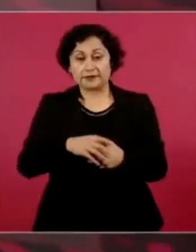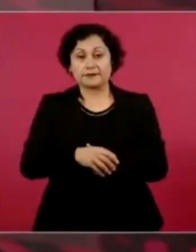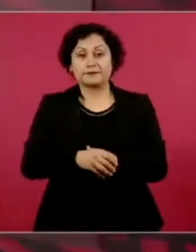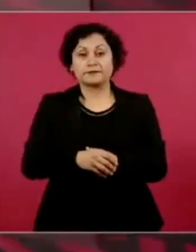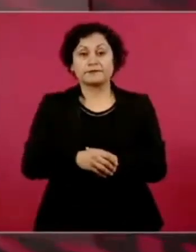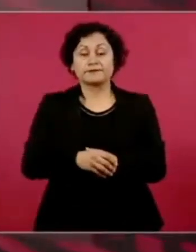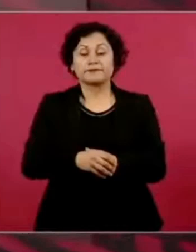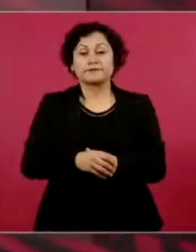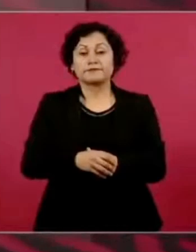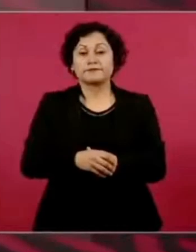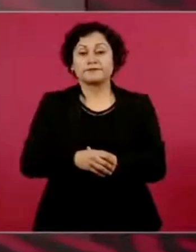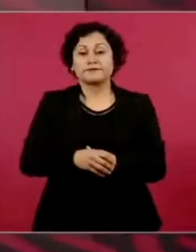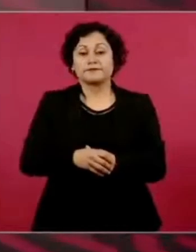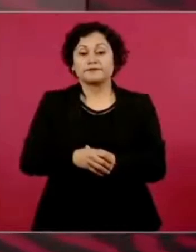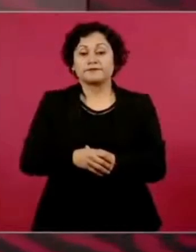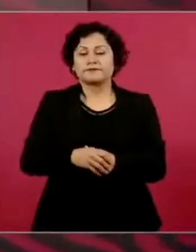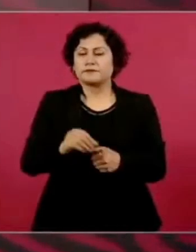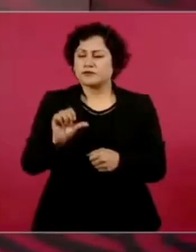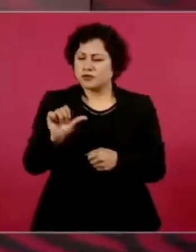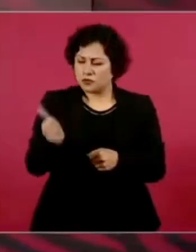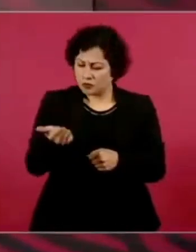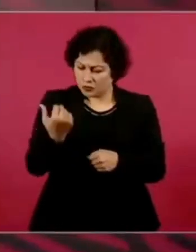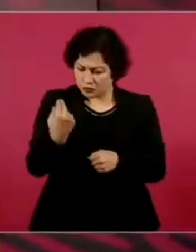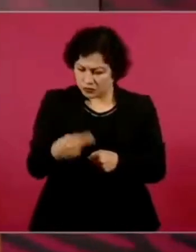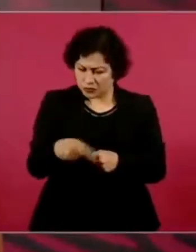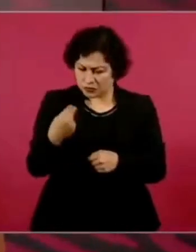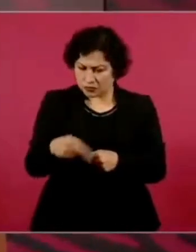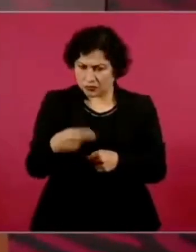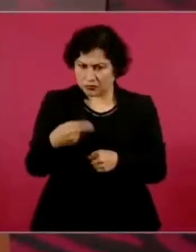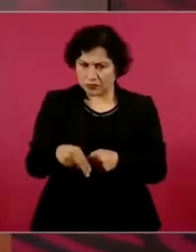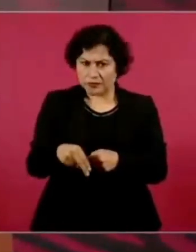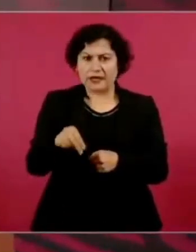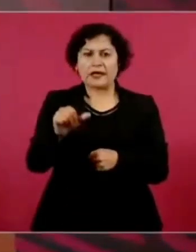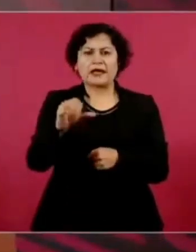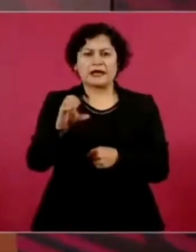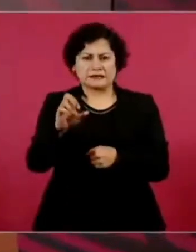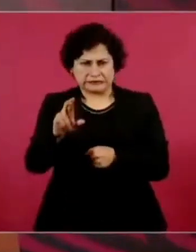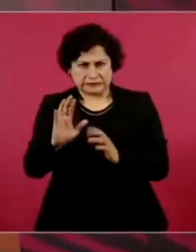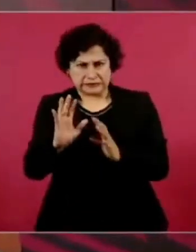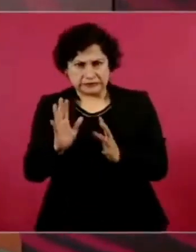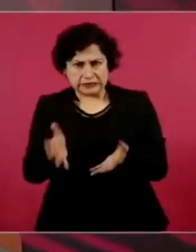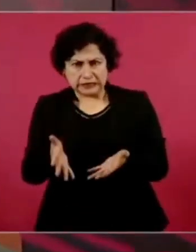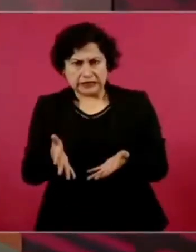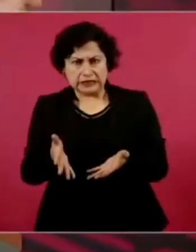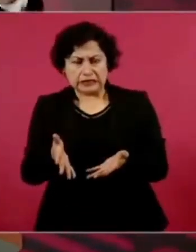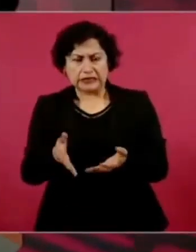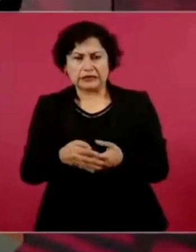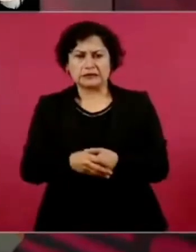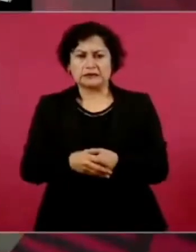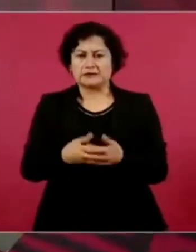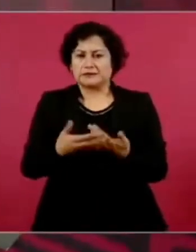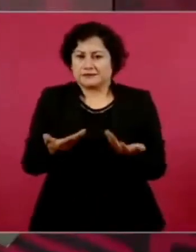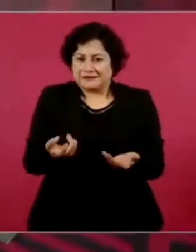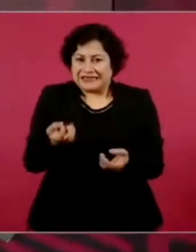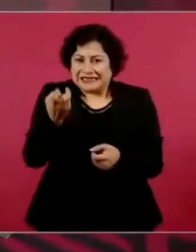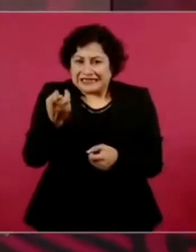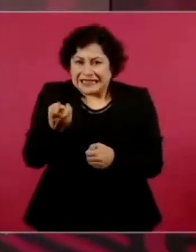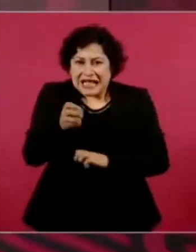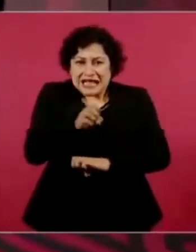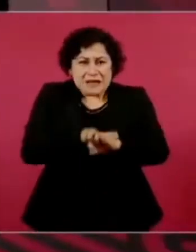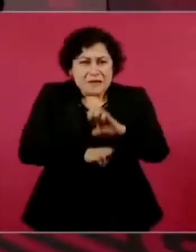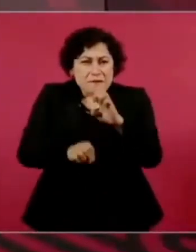¿cómo se llama la otra? Ya dije así. ¿Sí? Son cadenas,